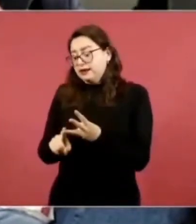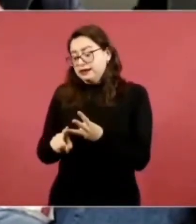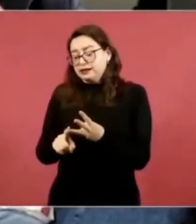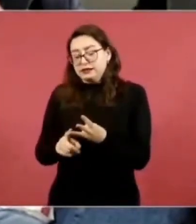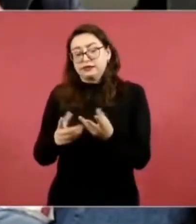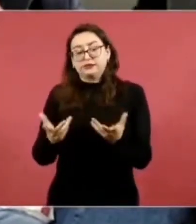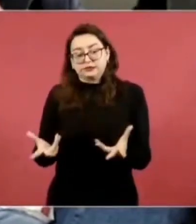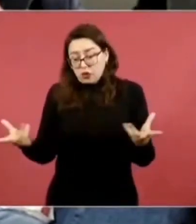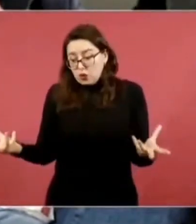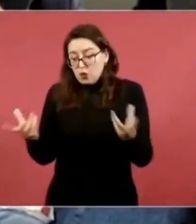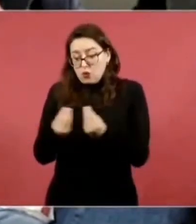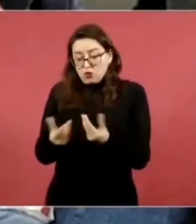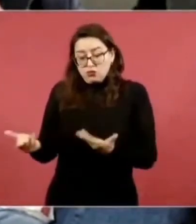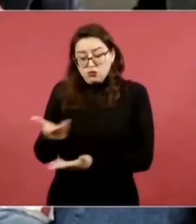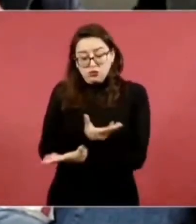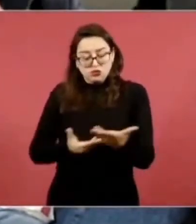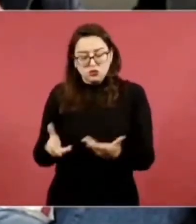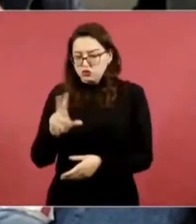porque hay